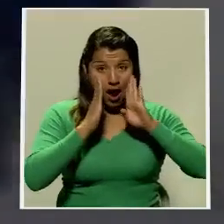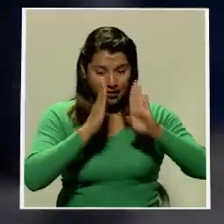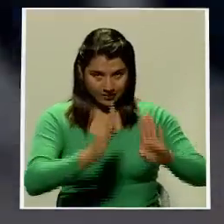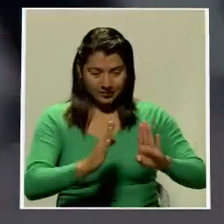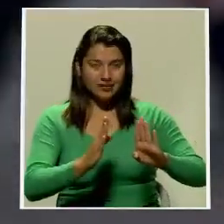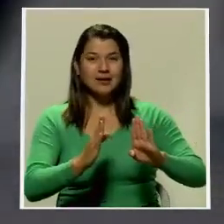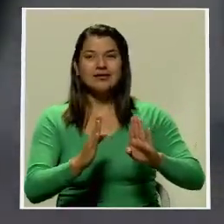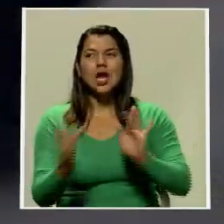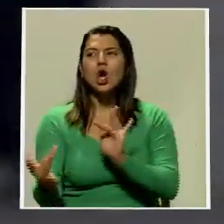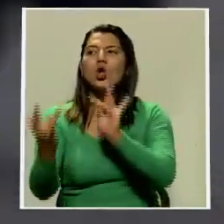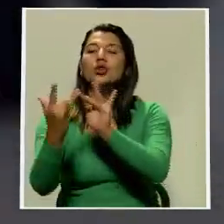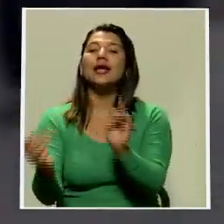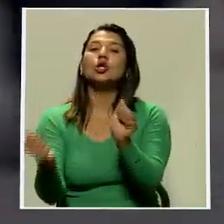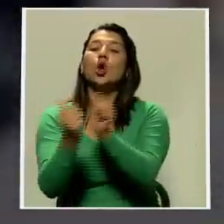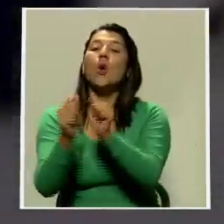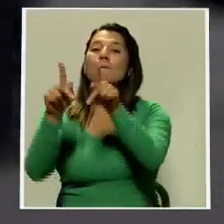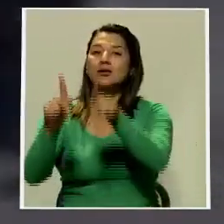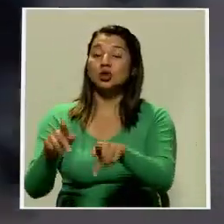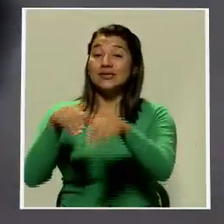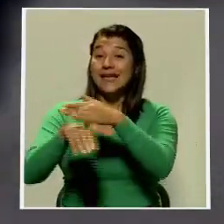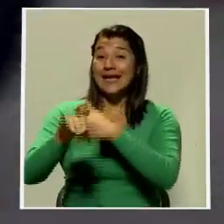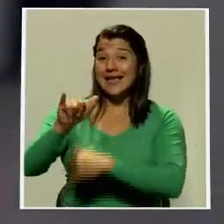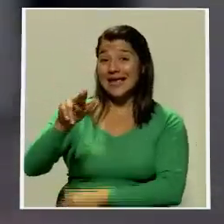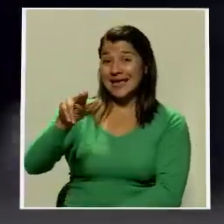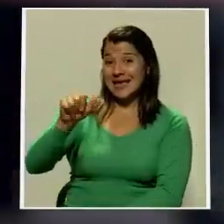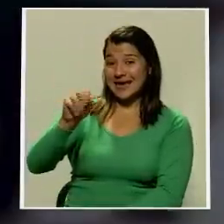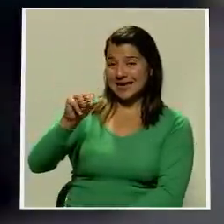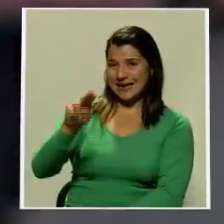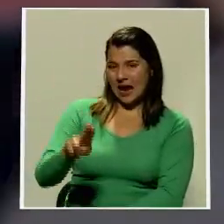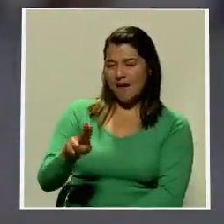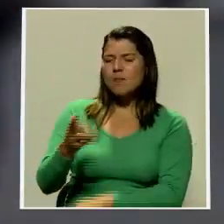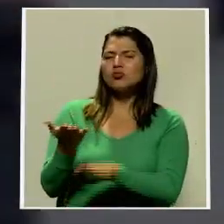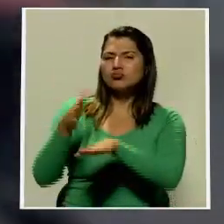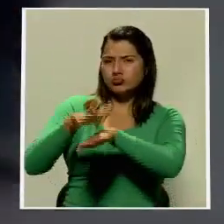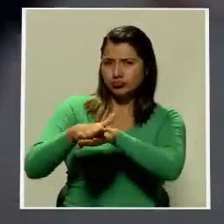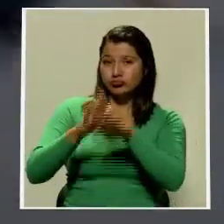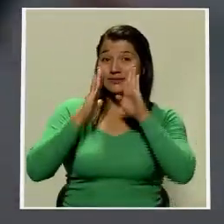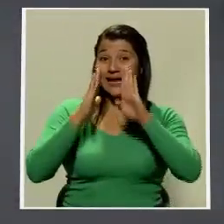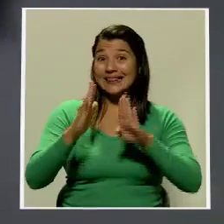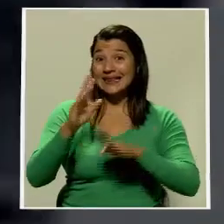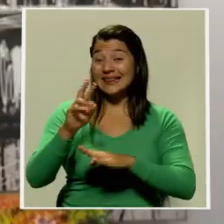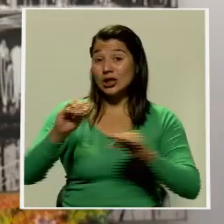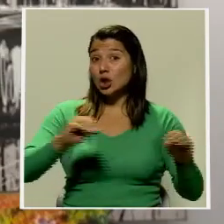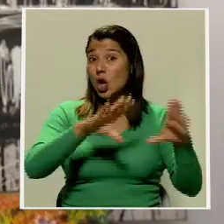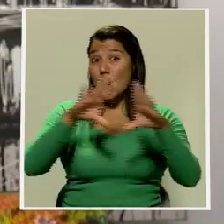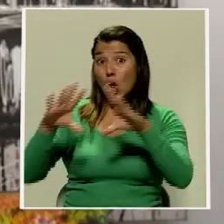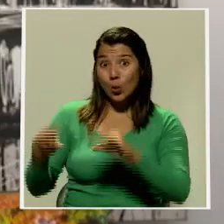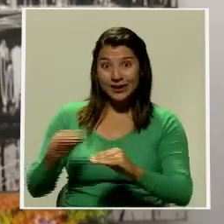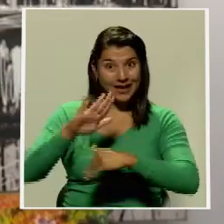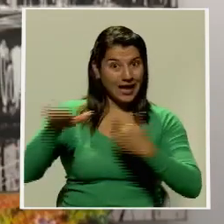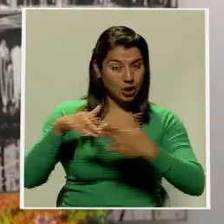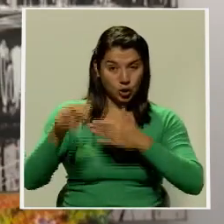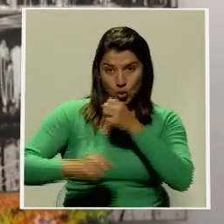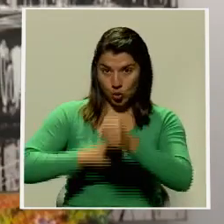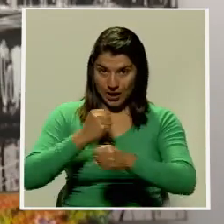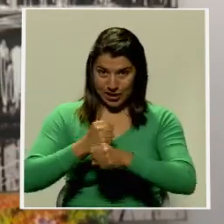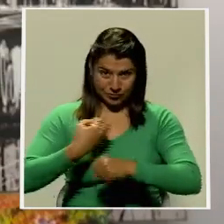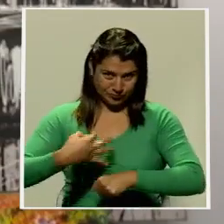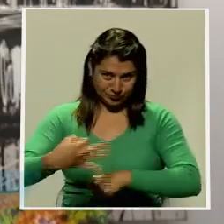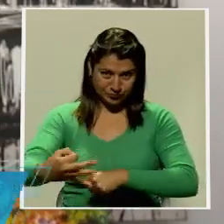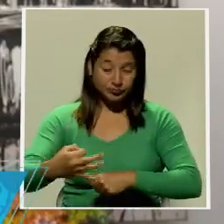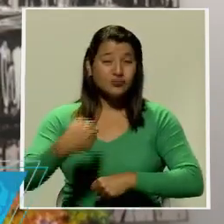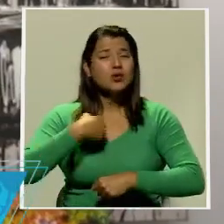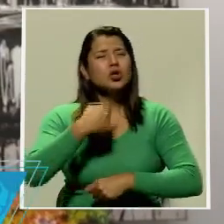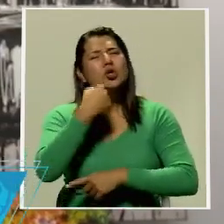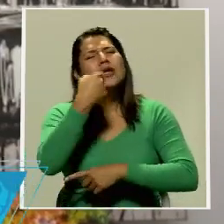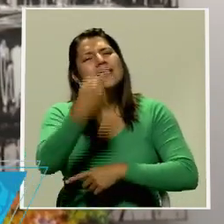los especialistas en el INAMU, que atienden 24 horas del día durante todo el año. Yo le digo a todas las mujeres que por